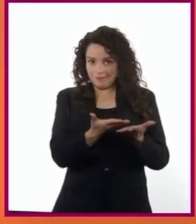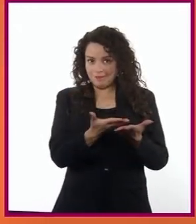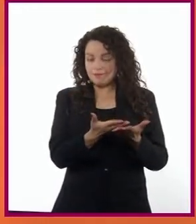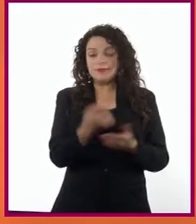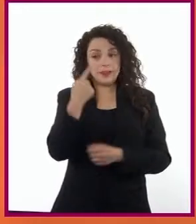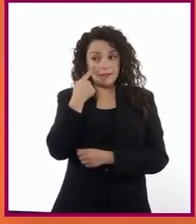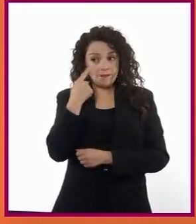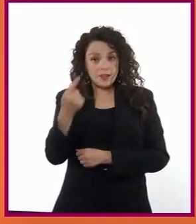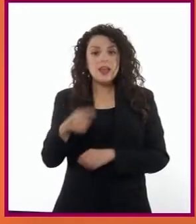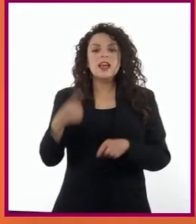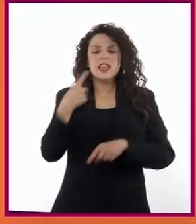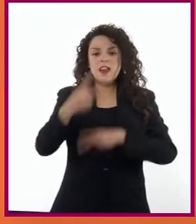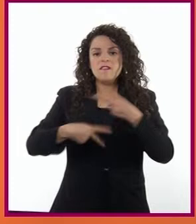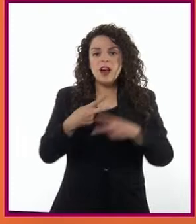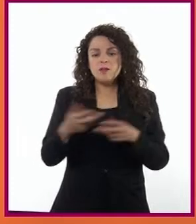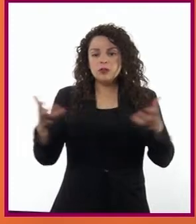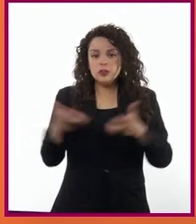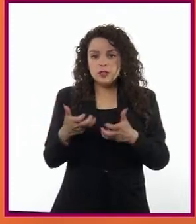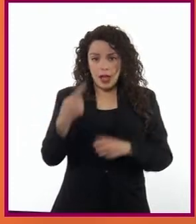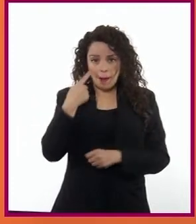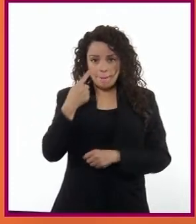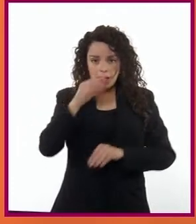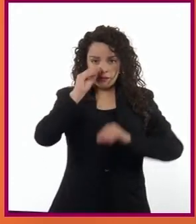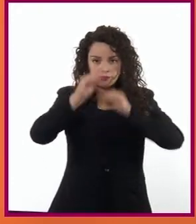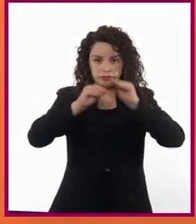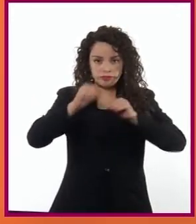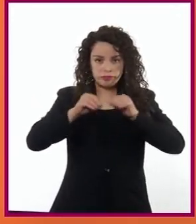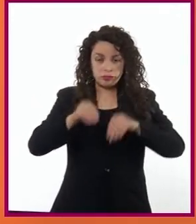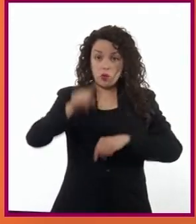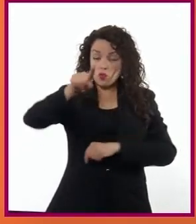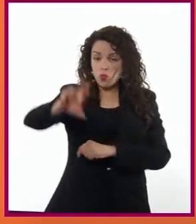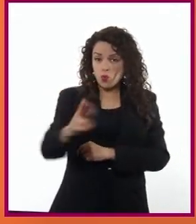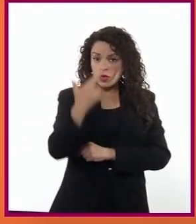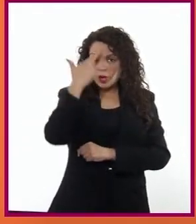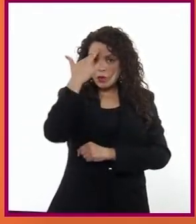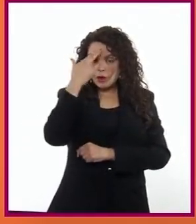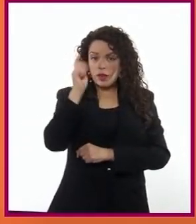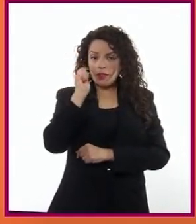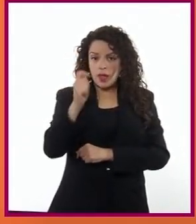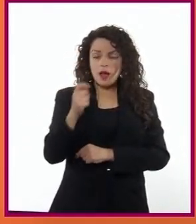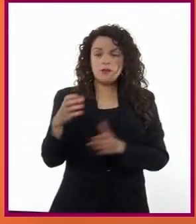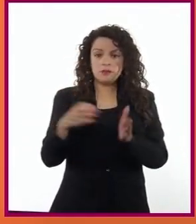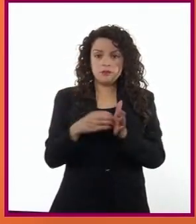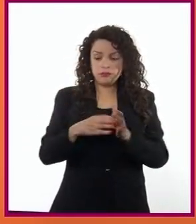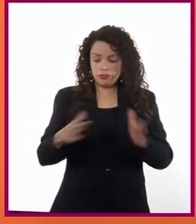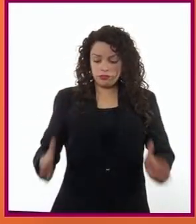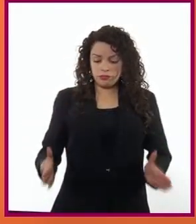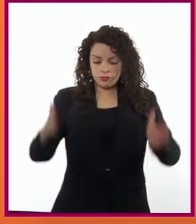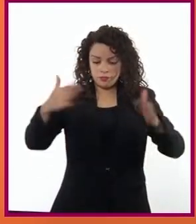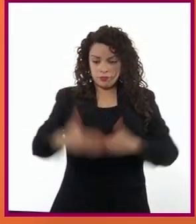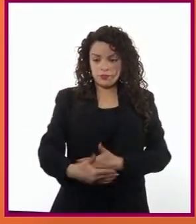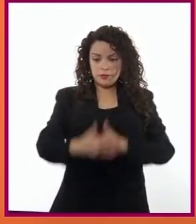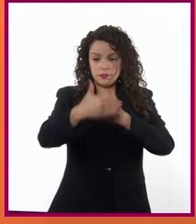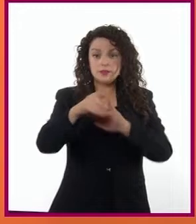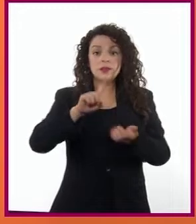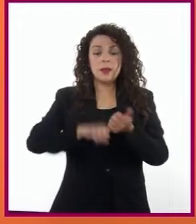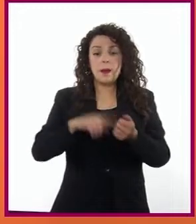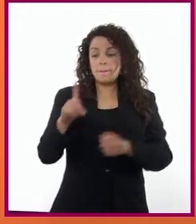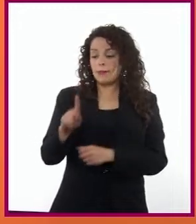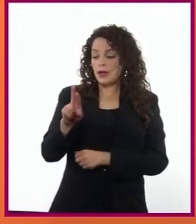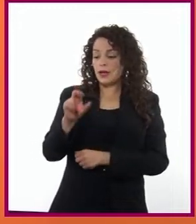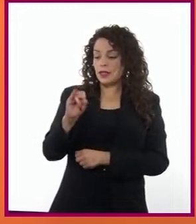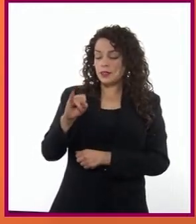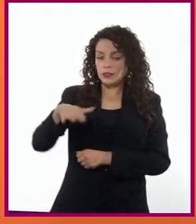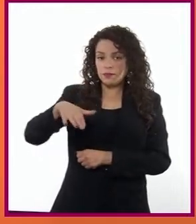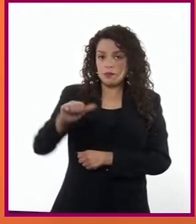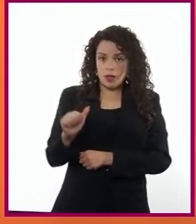esto, hagamos el siguiente procedimiento. Recordemos que una pecera tiene forma de prisma rectangular, el cual